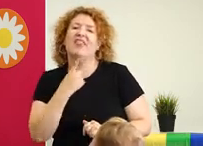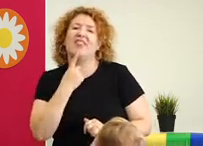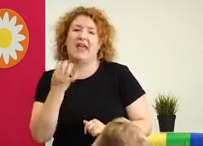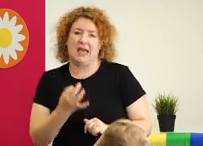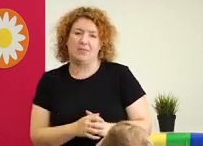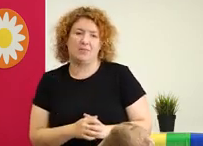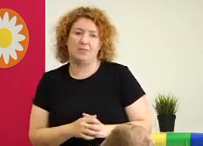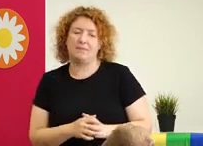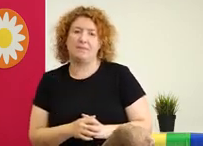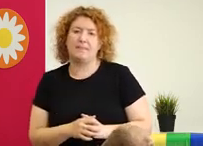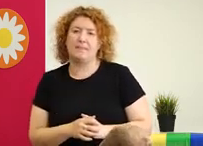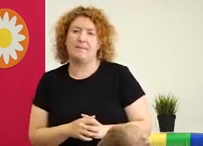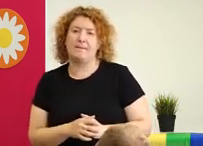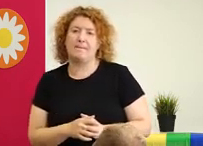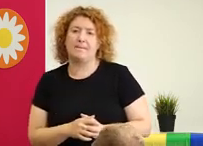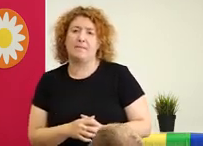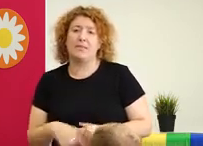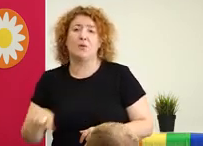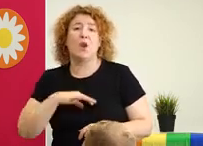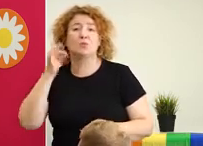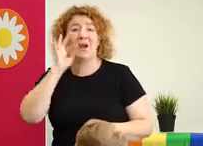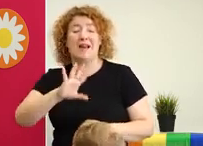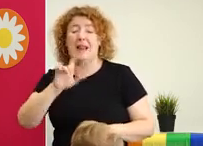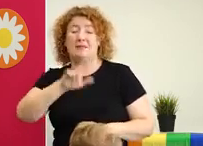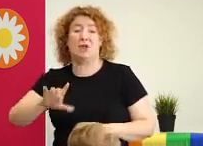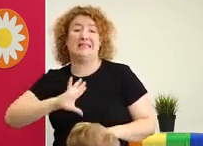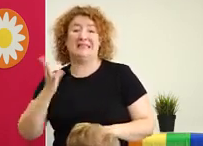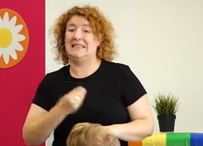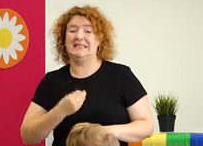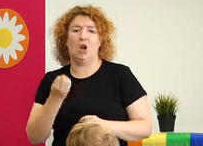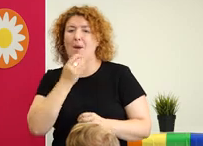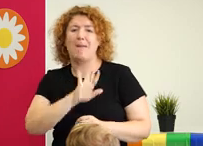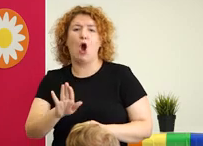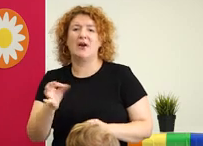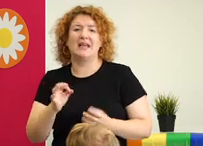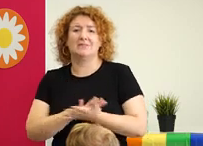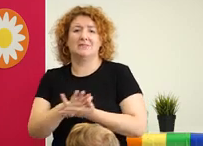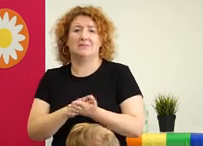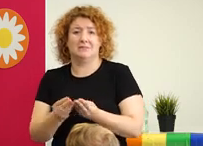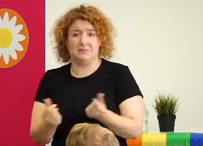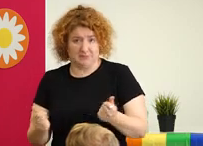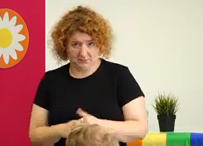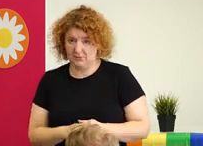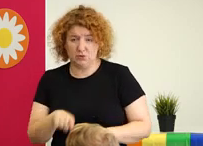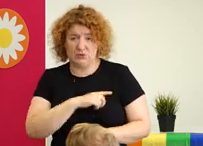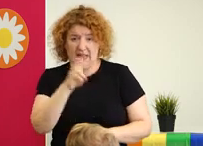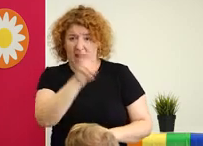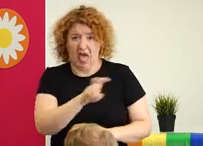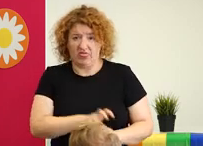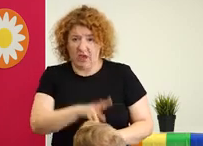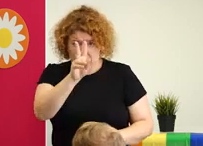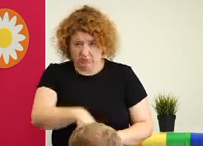Socialista. Y es este movimiento, Y es